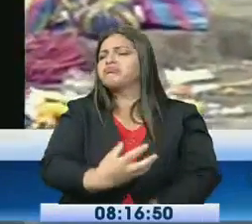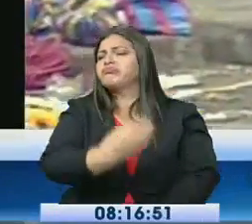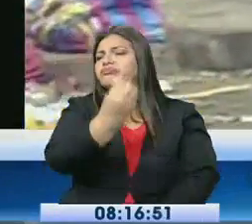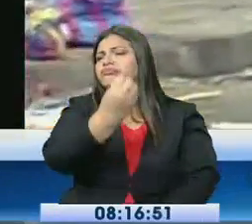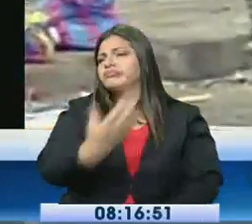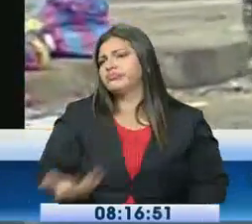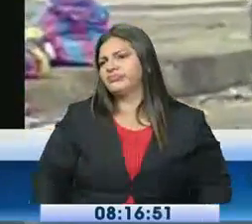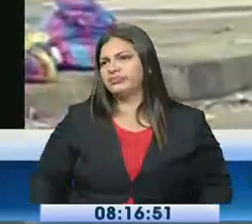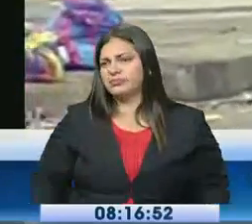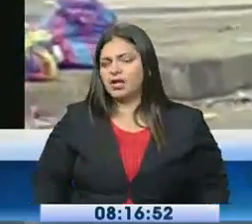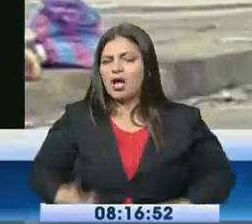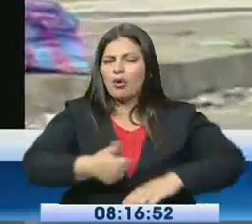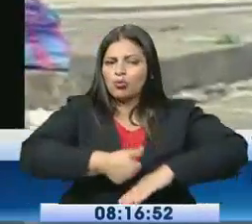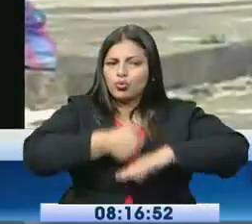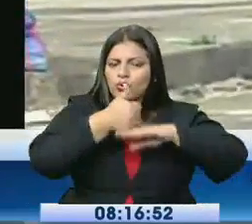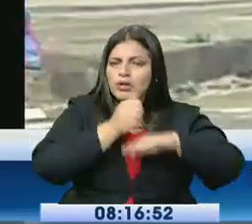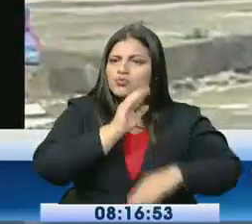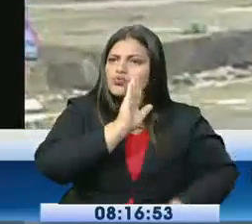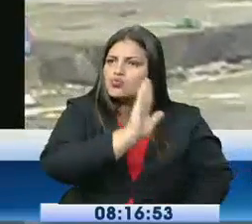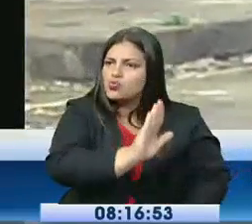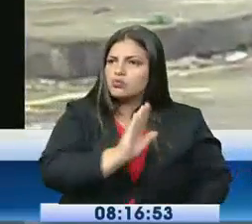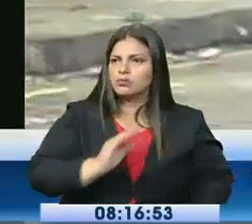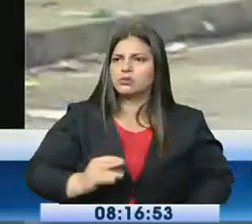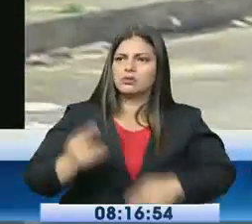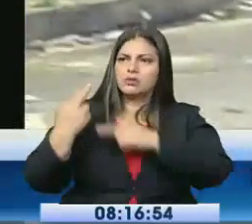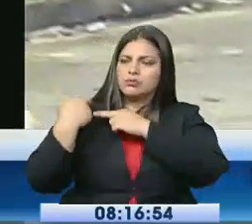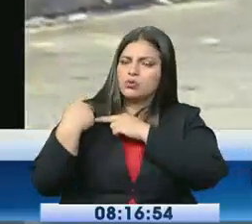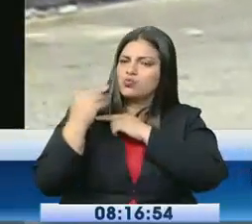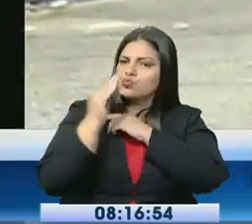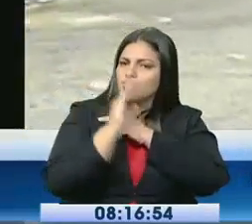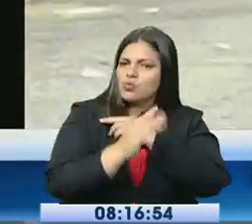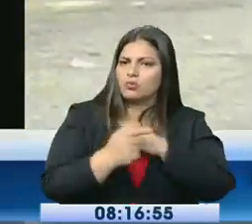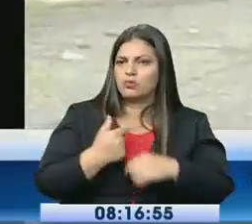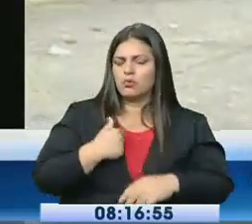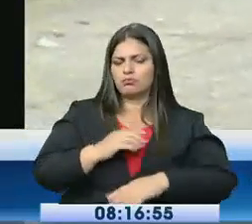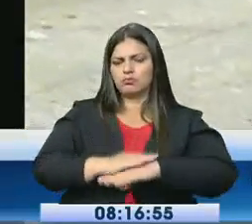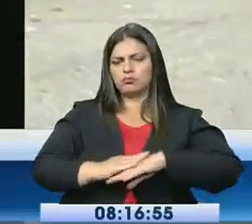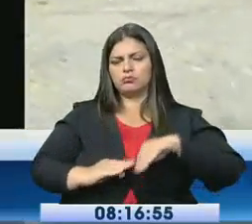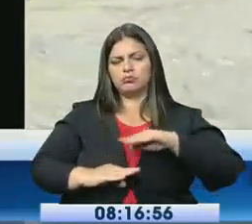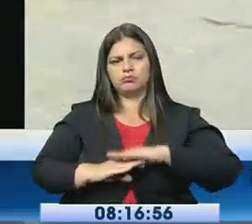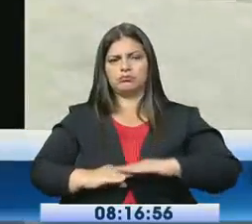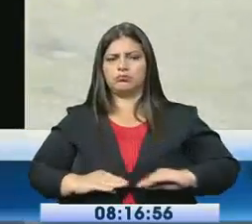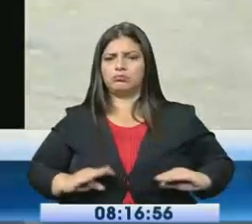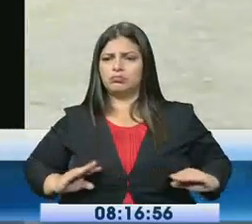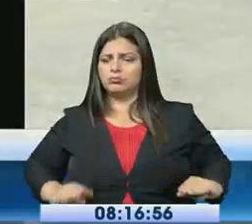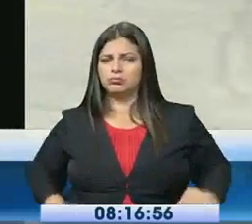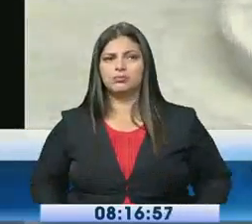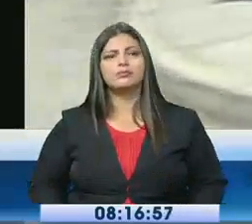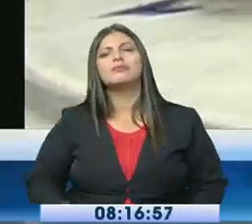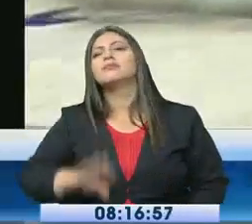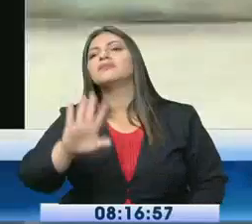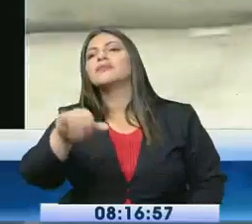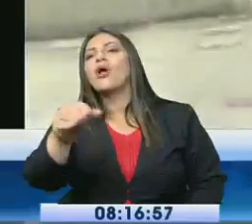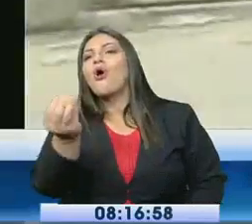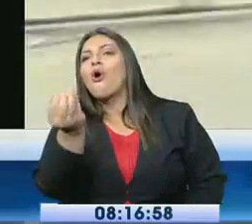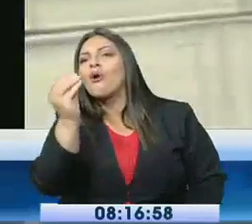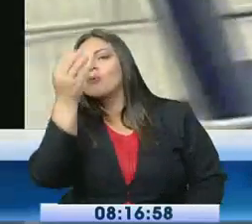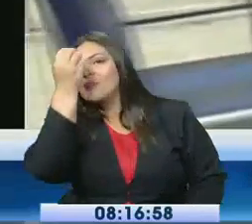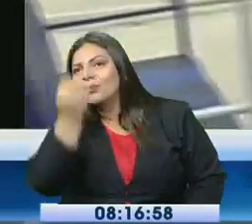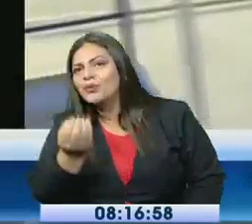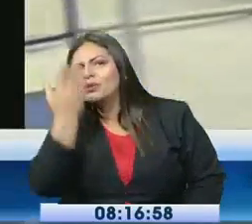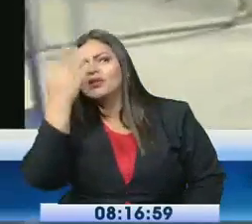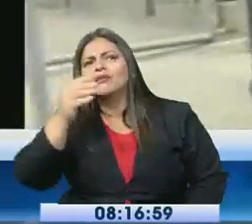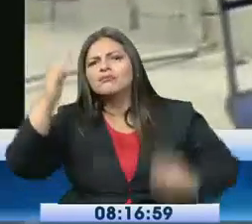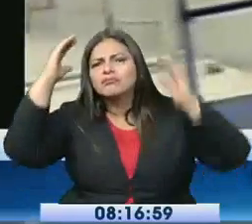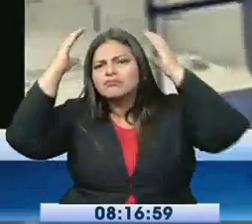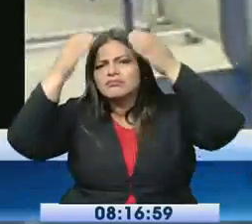las autoridades le corresponden. Listo, muchas gracias. Por ejemplo, aquí el joven. Joven, venga para acá, buenos días. ¿Qué pasó con el casco? No tengo.